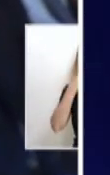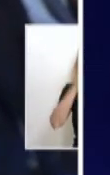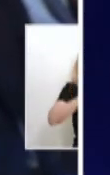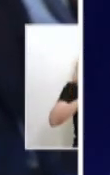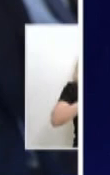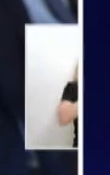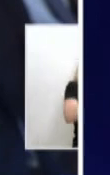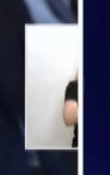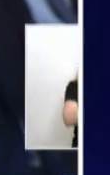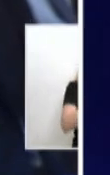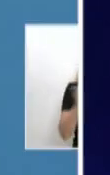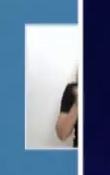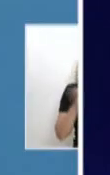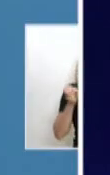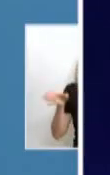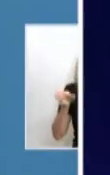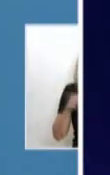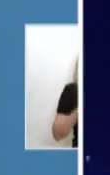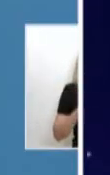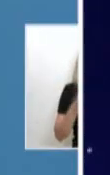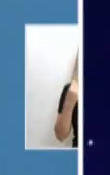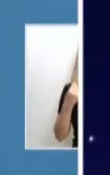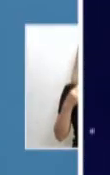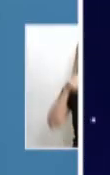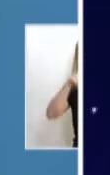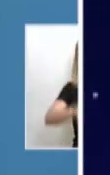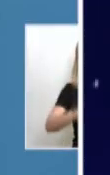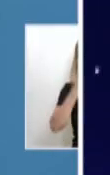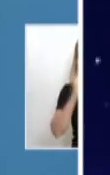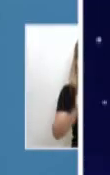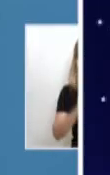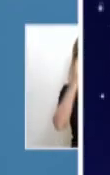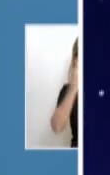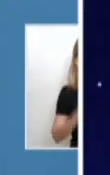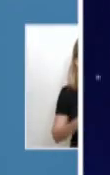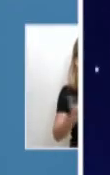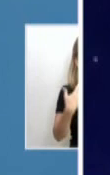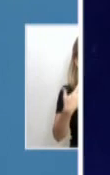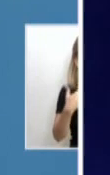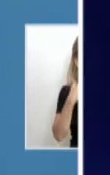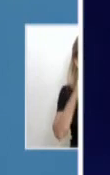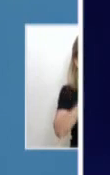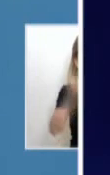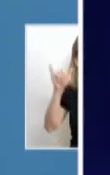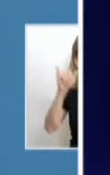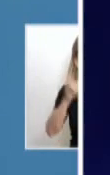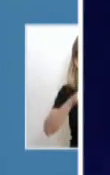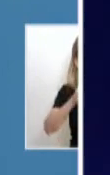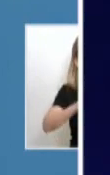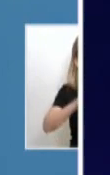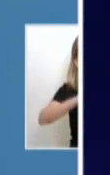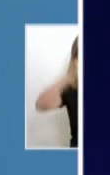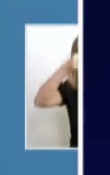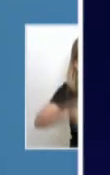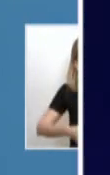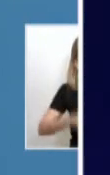la modificación de la ley del impuesto a las ganancias que hemos nombrado tantas veces, bueno, hoy ya fue firmado oficialmente también en este acto que se desarrolló aquí